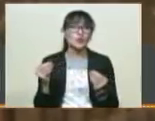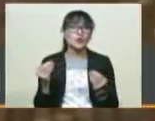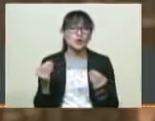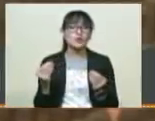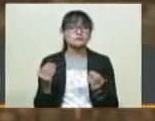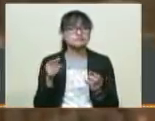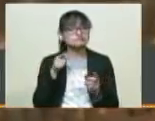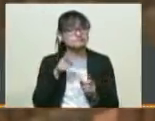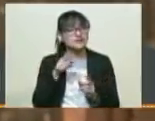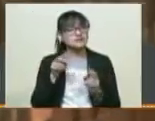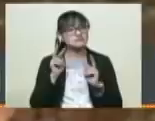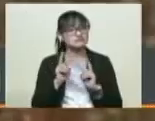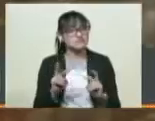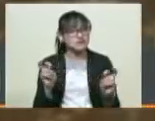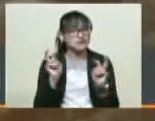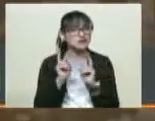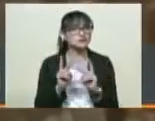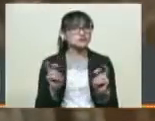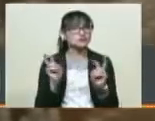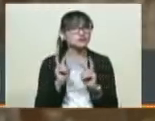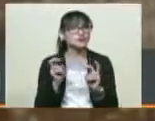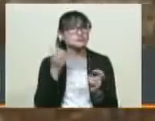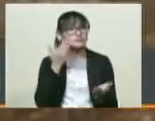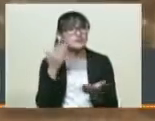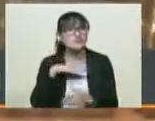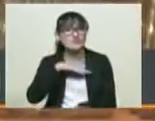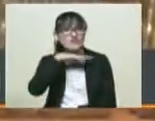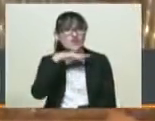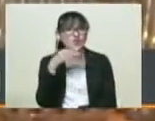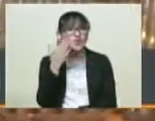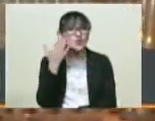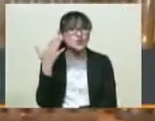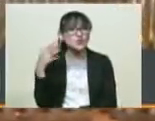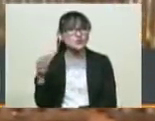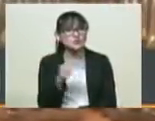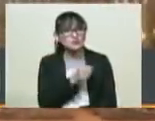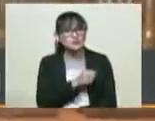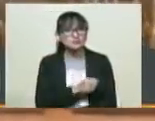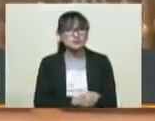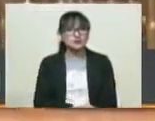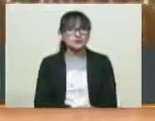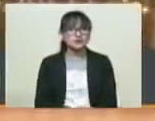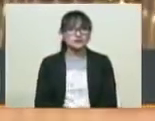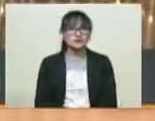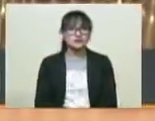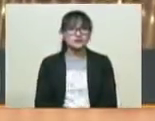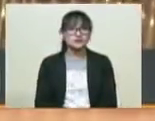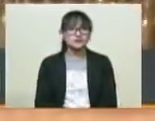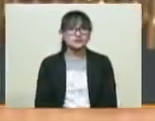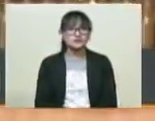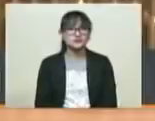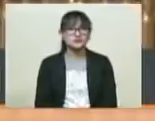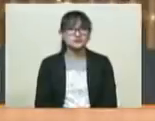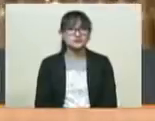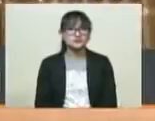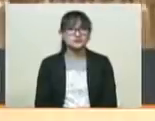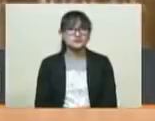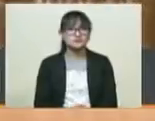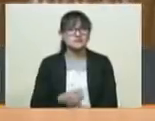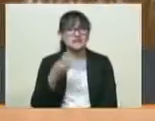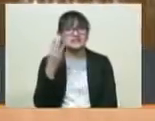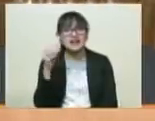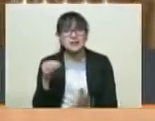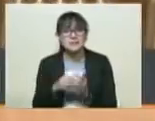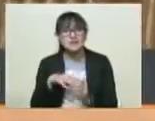la investigación, mecha lenta, niples, así como cordón detonante, así como más de 3.000 cartuchos,